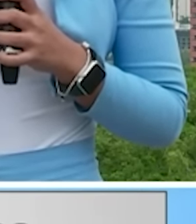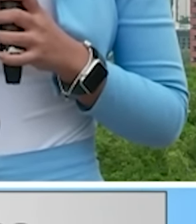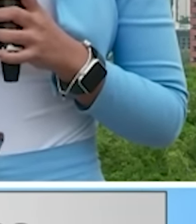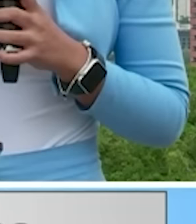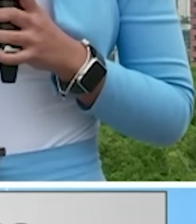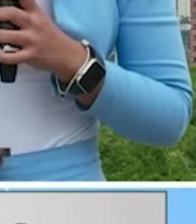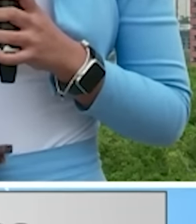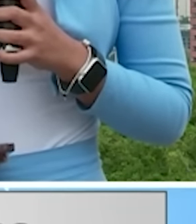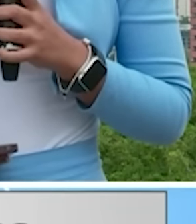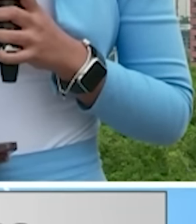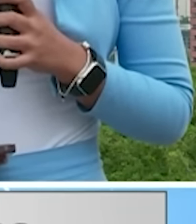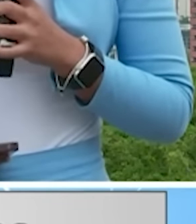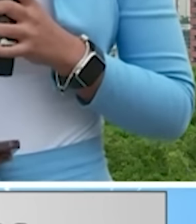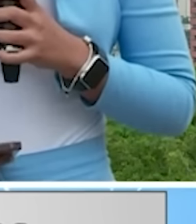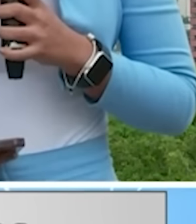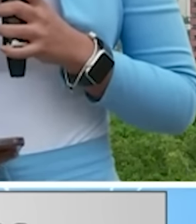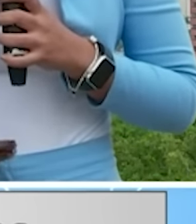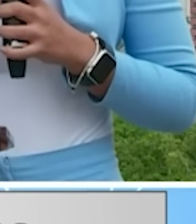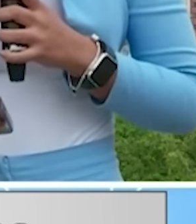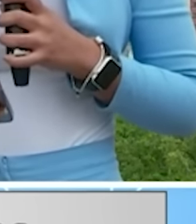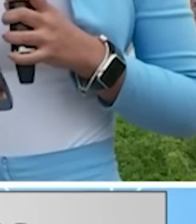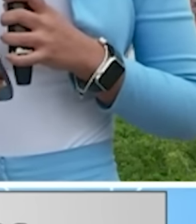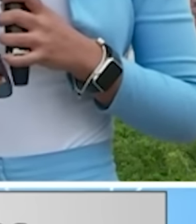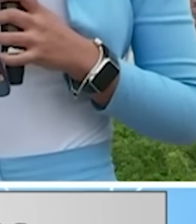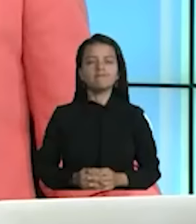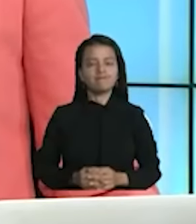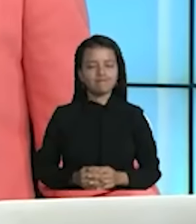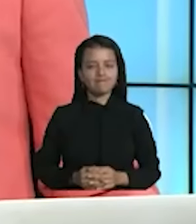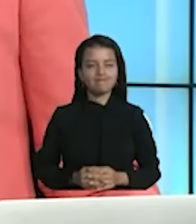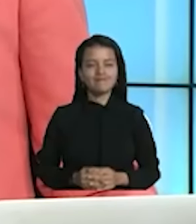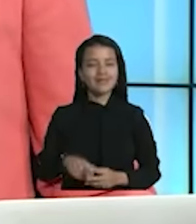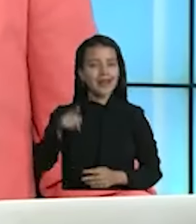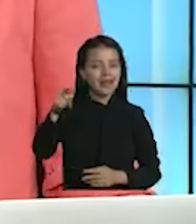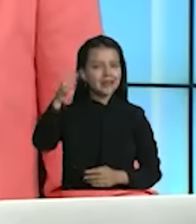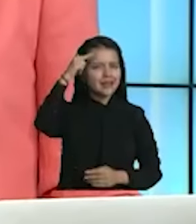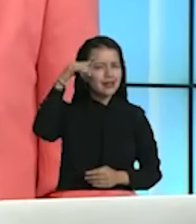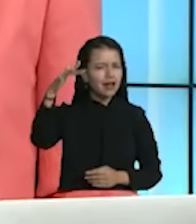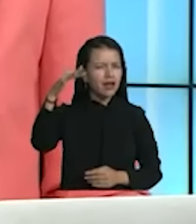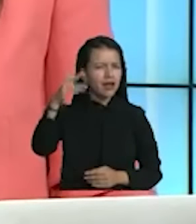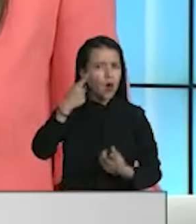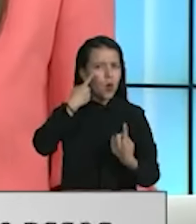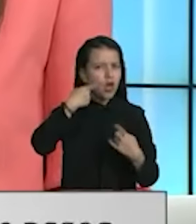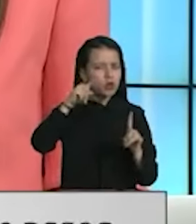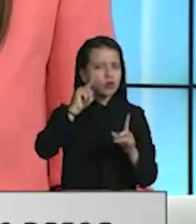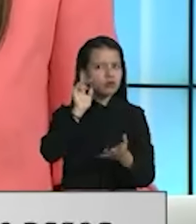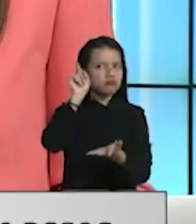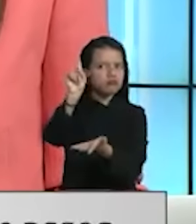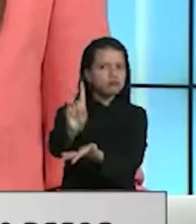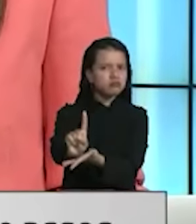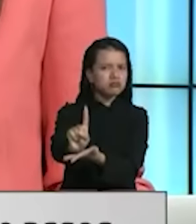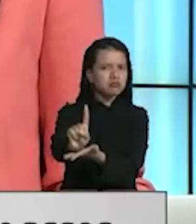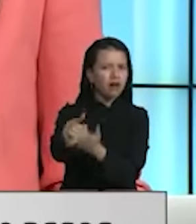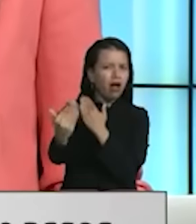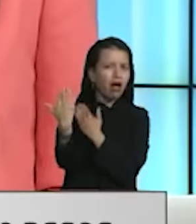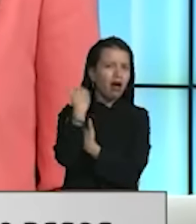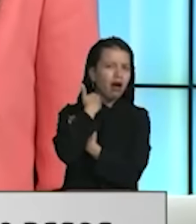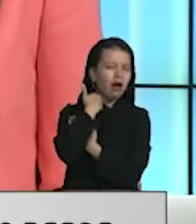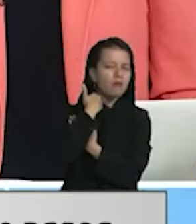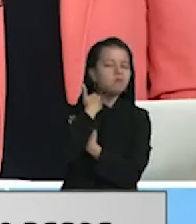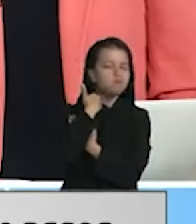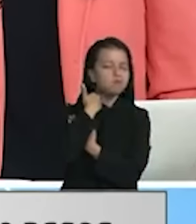carro tanques para aliviar el servicio de suministro de agua. En Cartagena, una turista denunció un caso de estafa del que fue